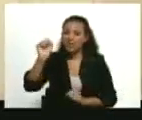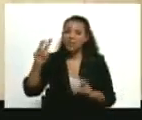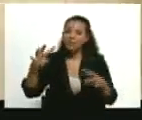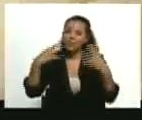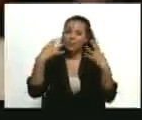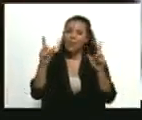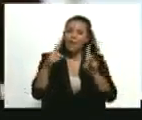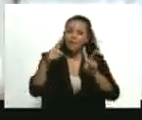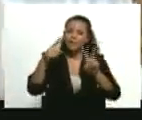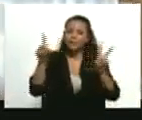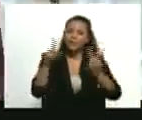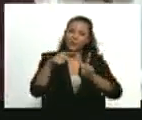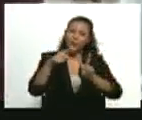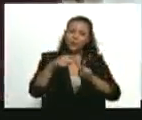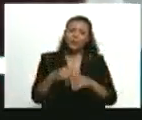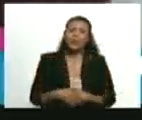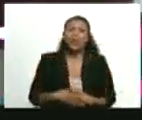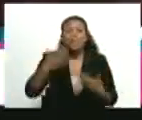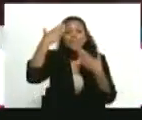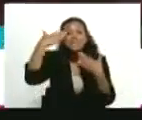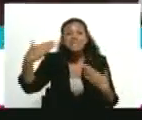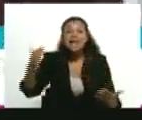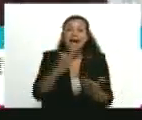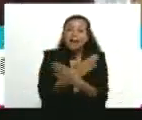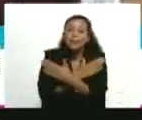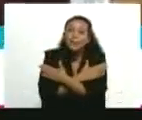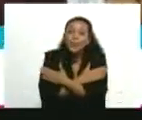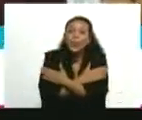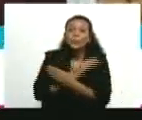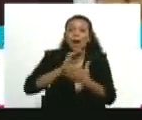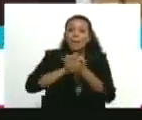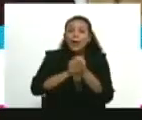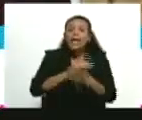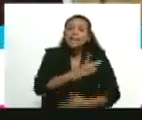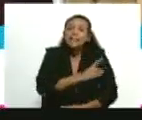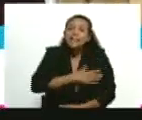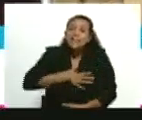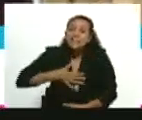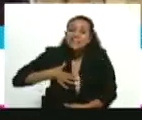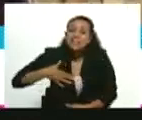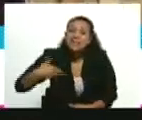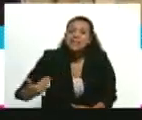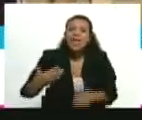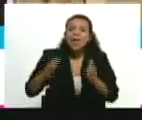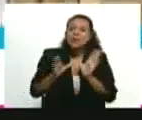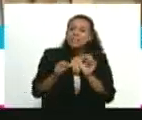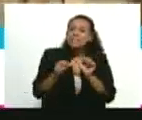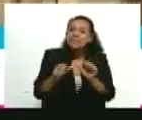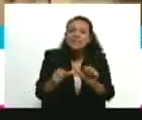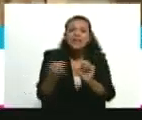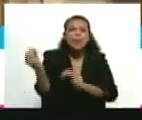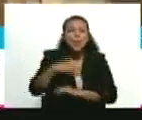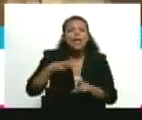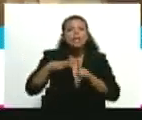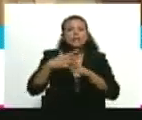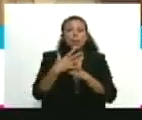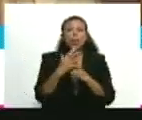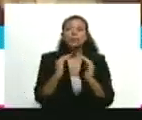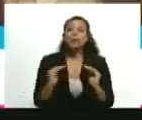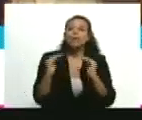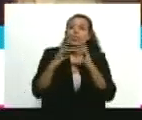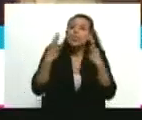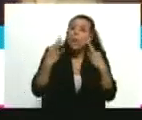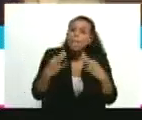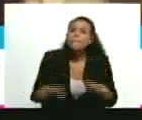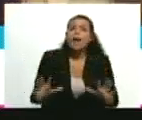Maduro Más. Un mensaje de solidaridad, ¿no?, y un deseo que siga normalizándose la situación en Venezuela,